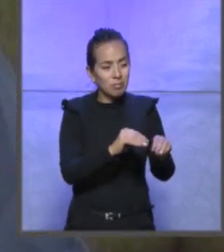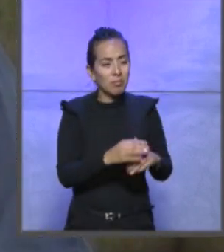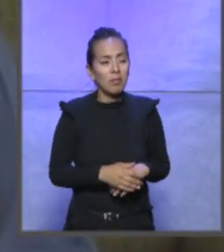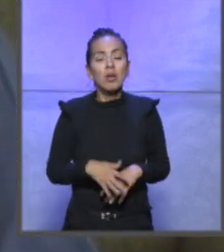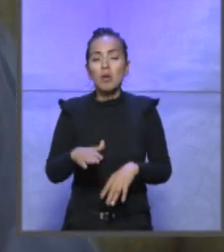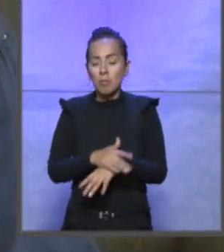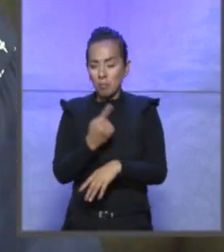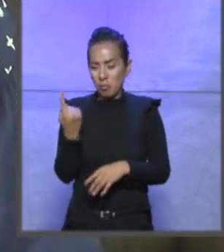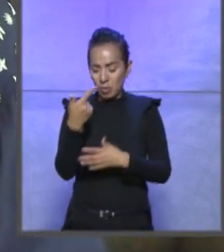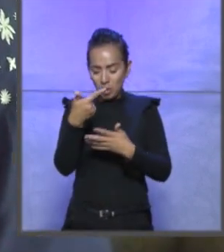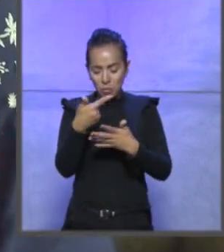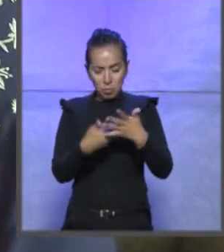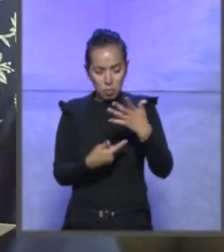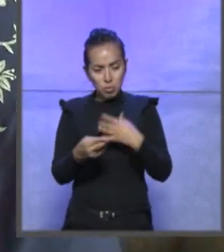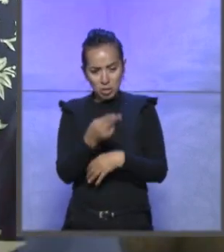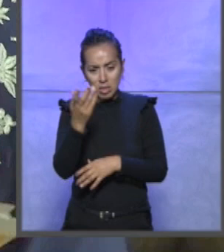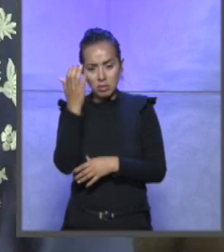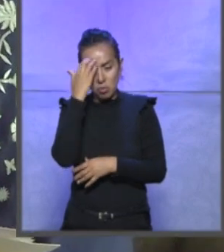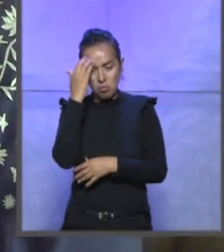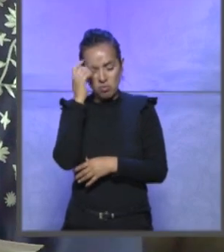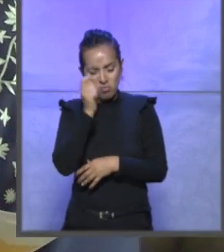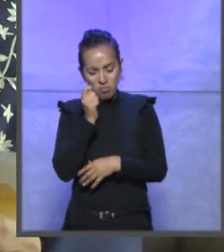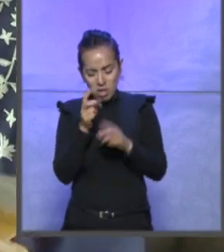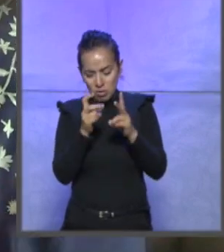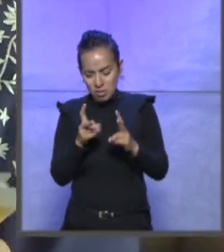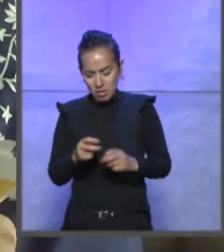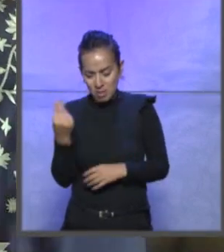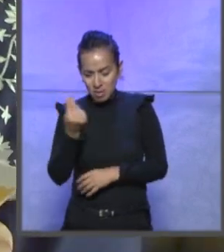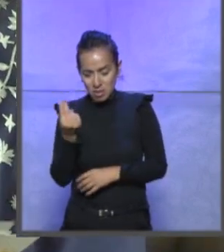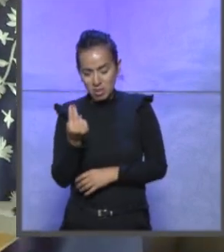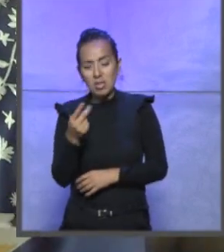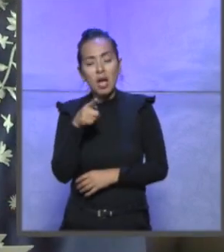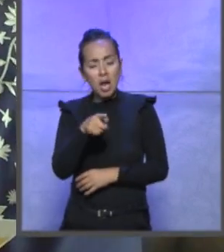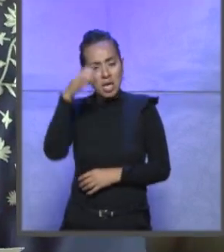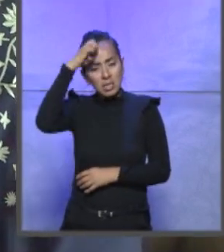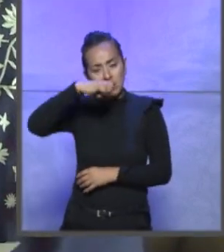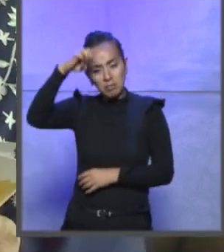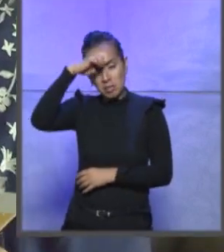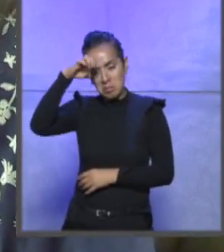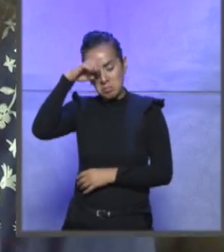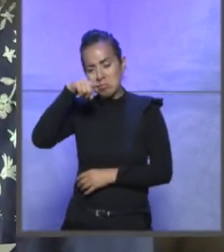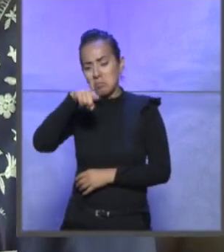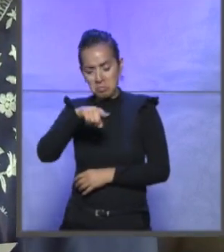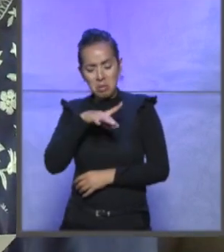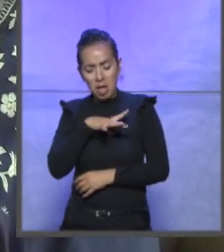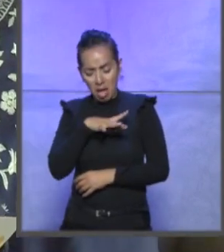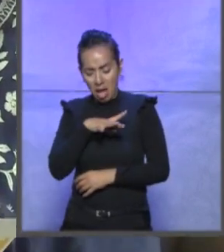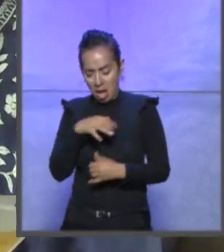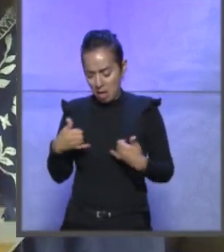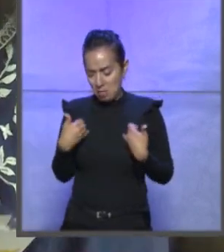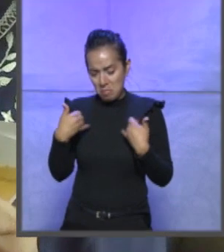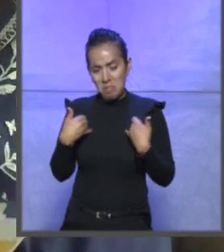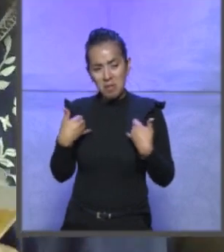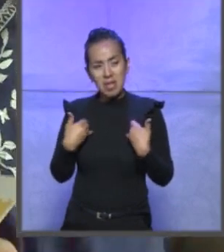deseable, porque la agenda la conocen ustedes, las vivencias las tienen ustedes, la experiencia de